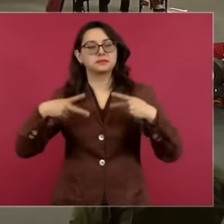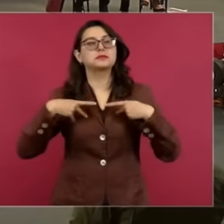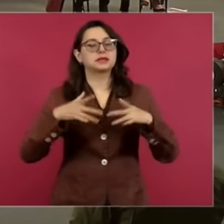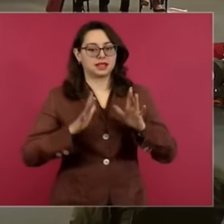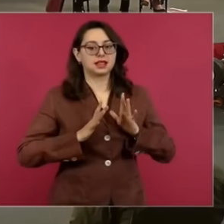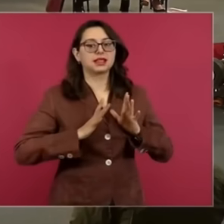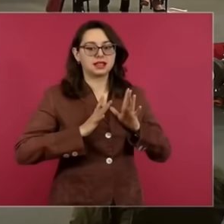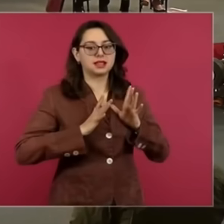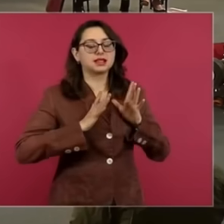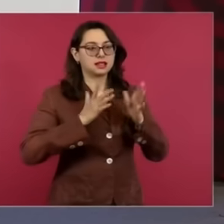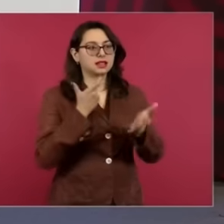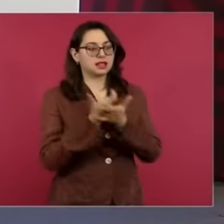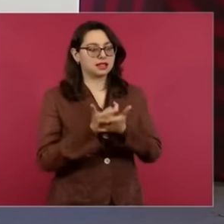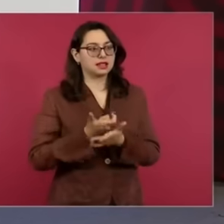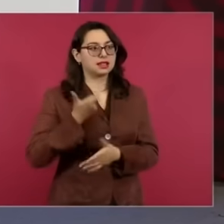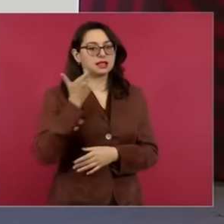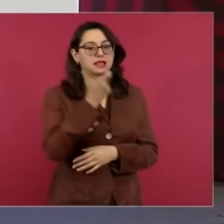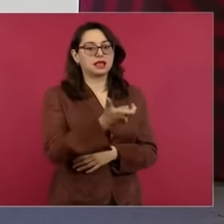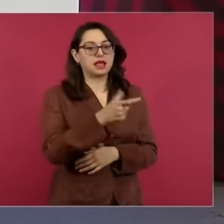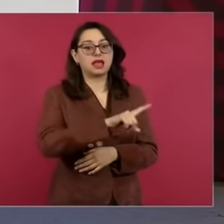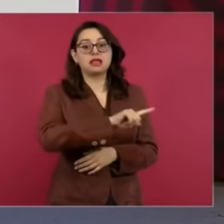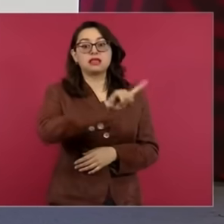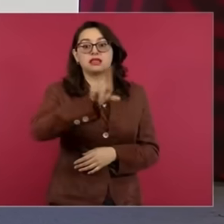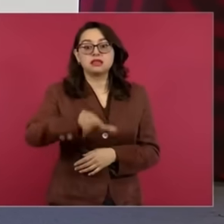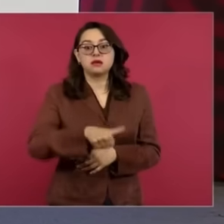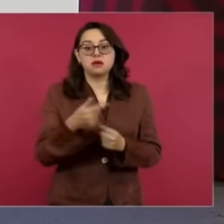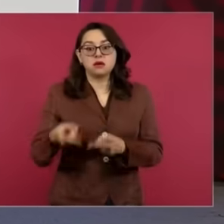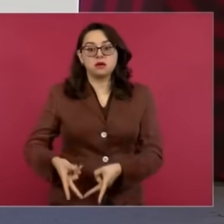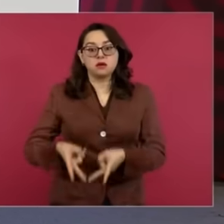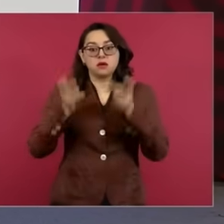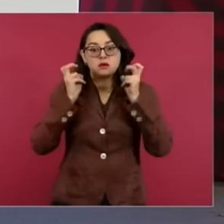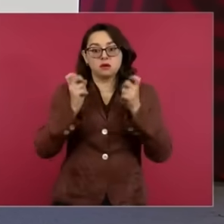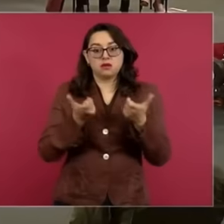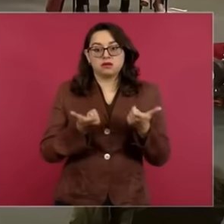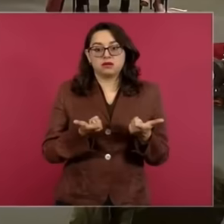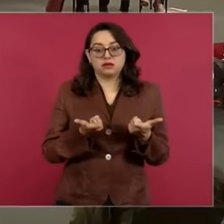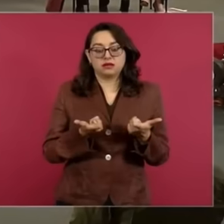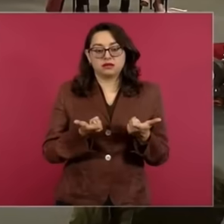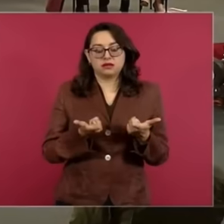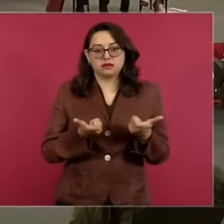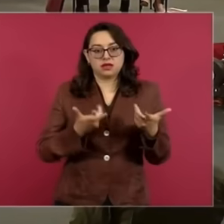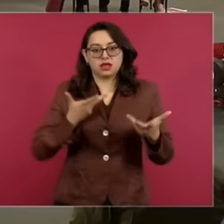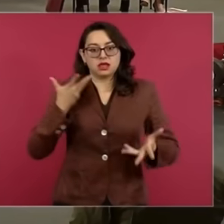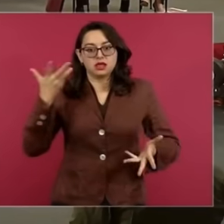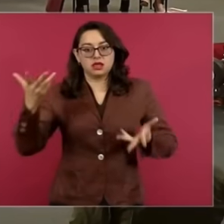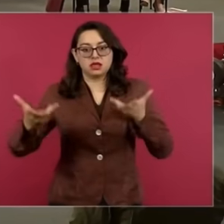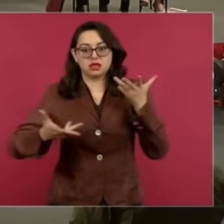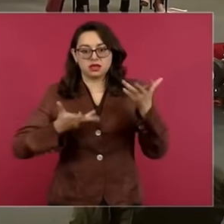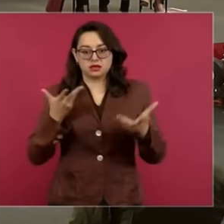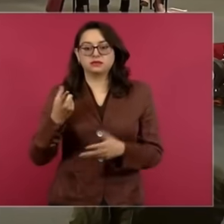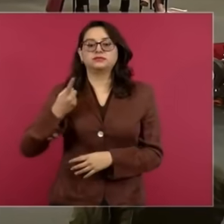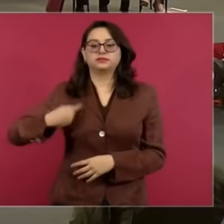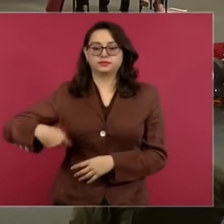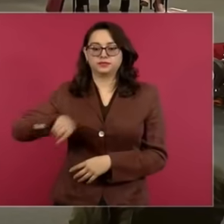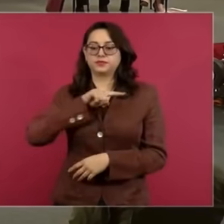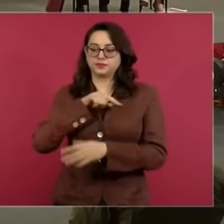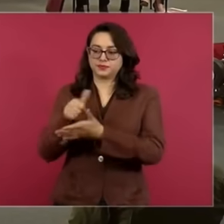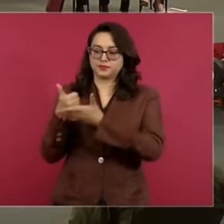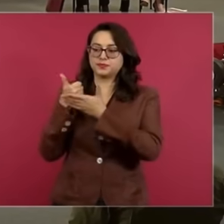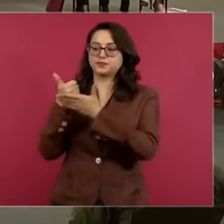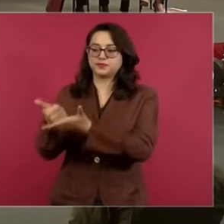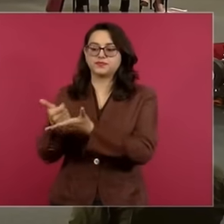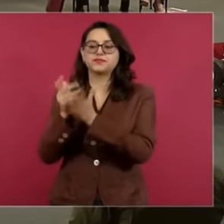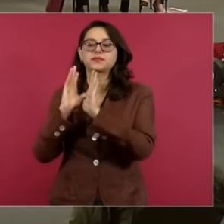que como 150 millones de pesos a agentes de aquí, de una cooperativa